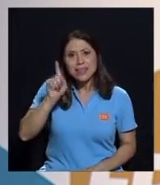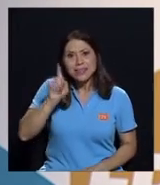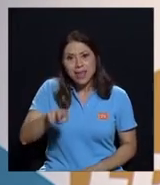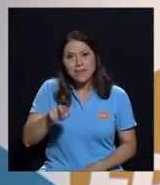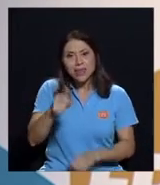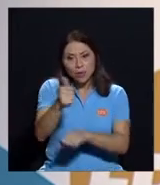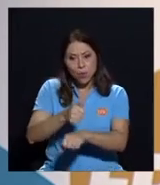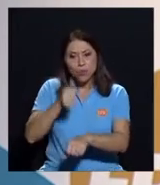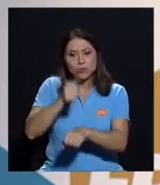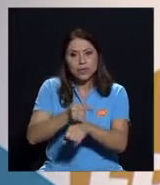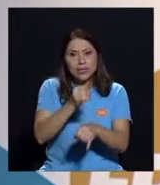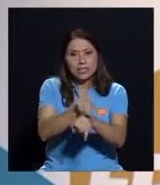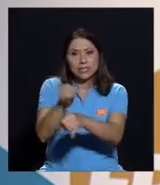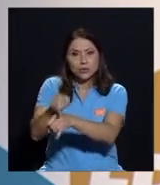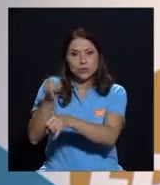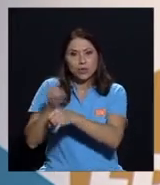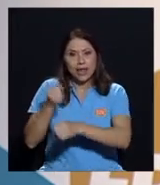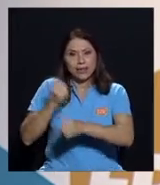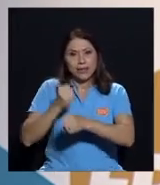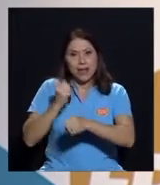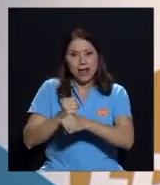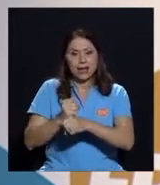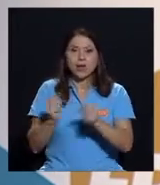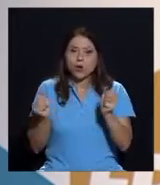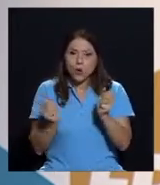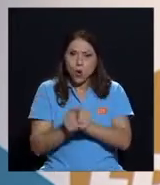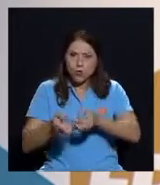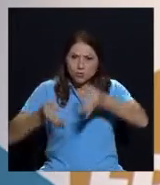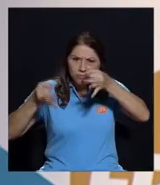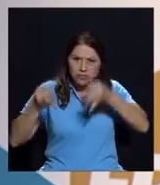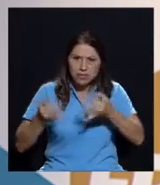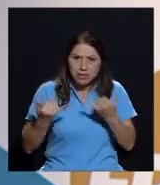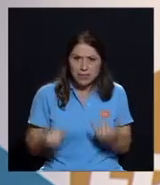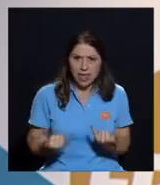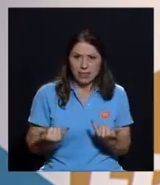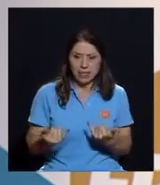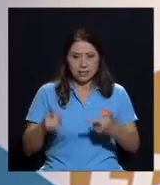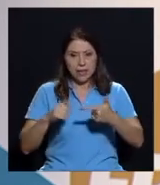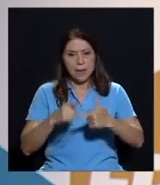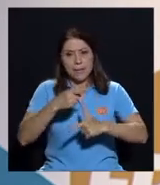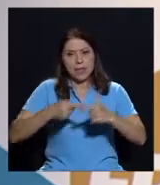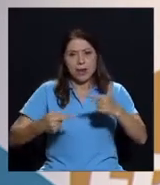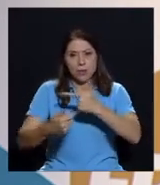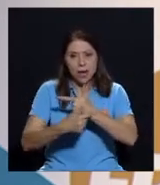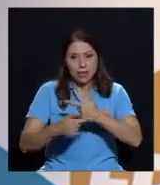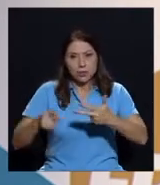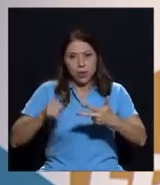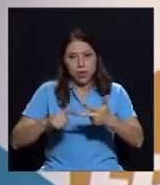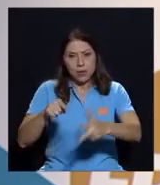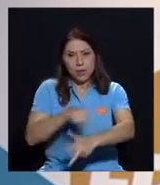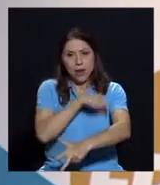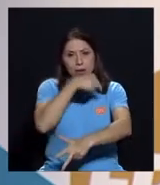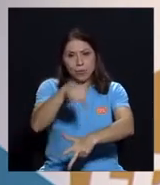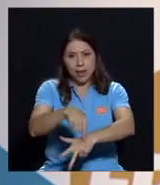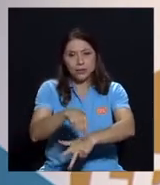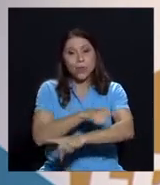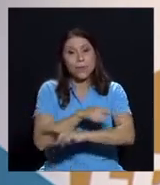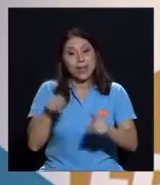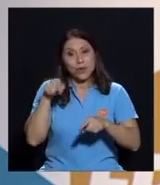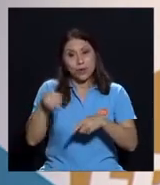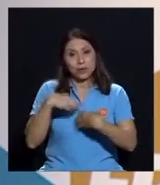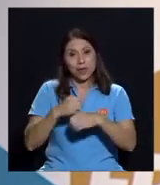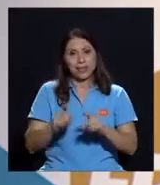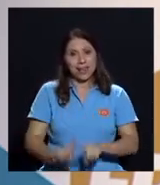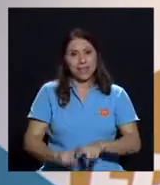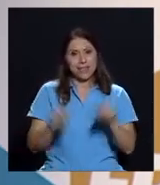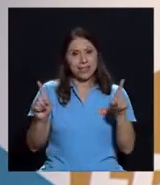trabajar con medidas inmediatas otras de mediano plazo y otras de más largo plazo pero es eso lo que hace la diferencia